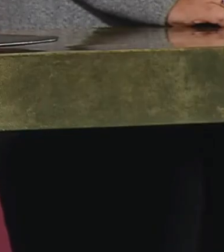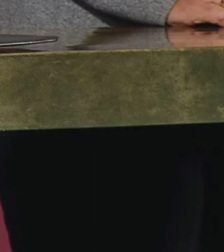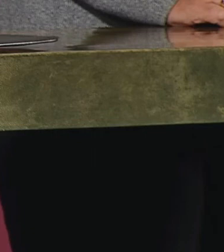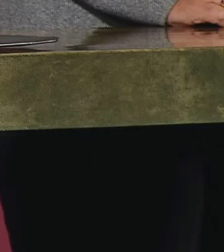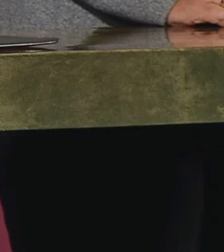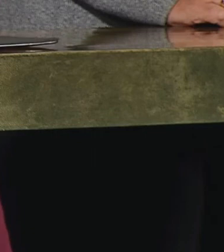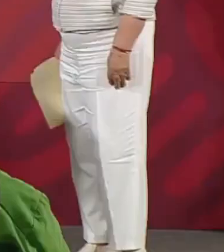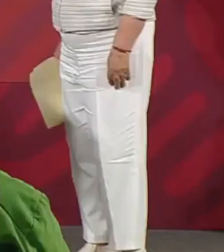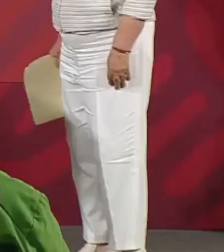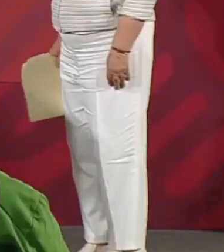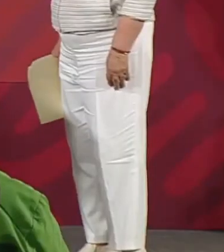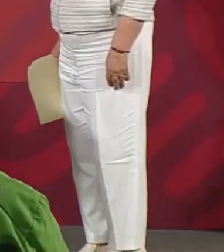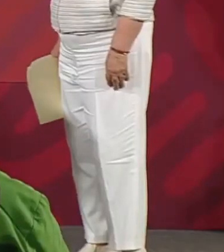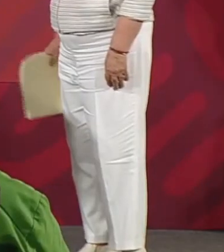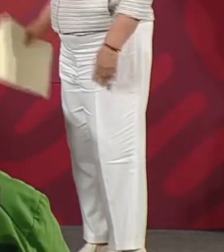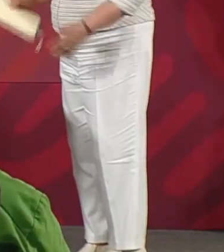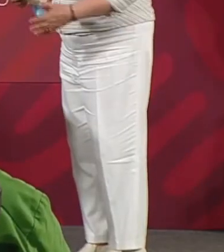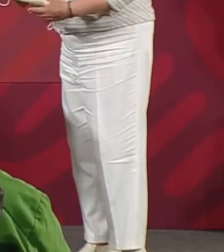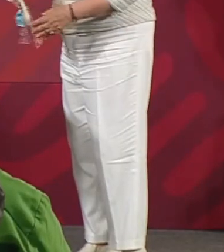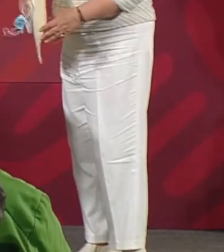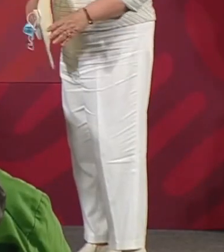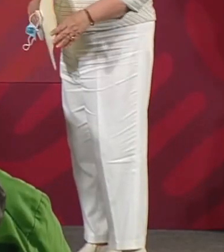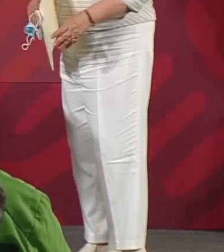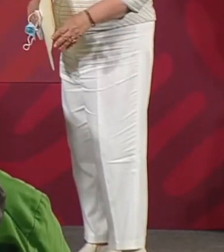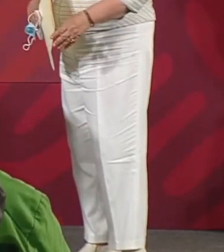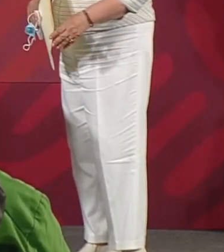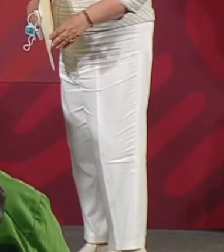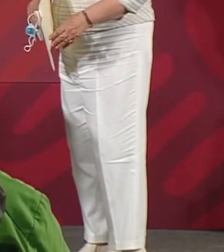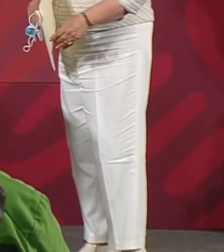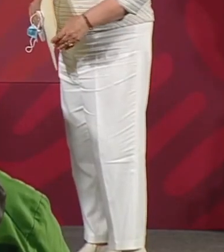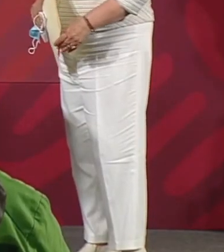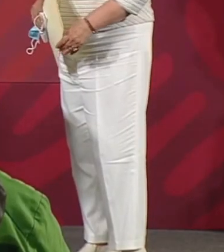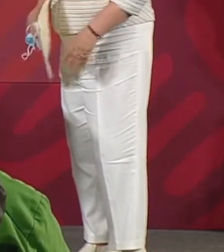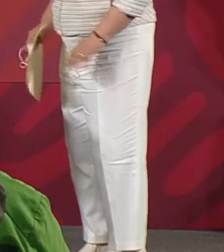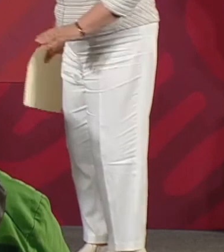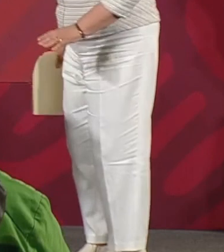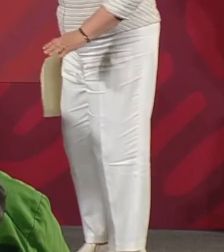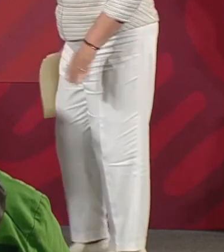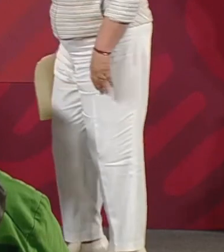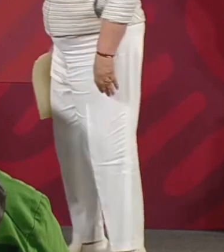Thank you.